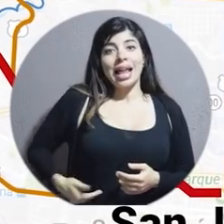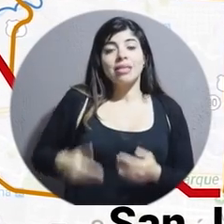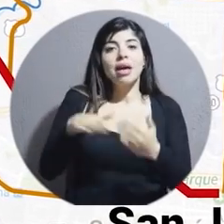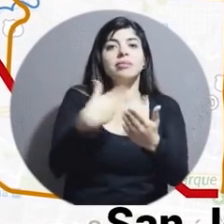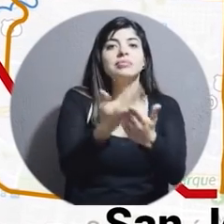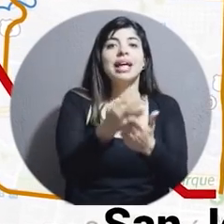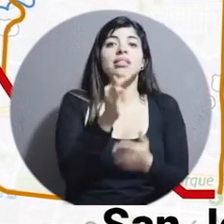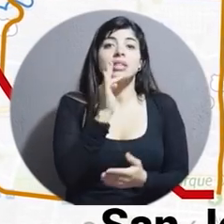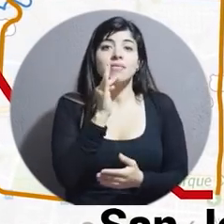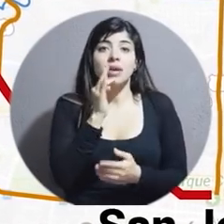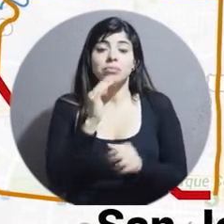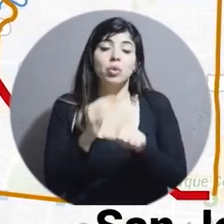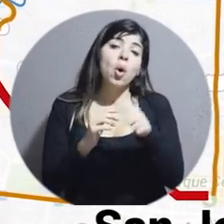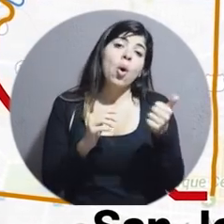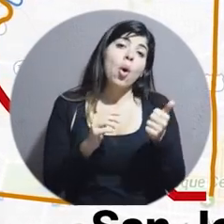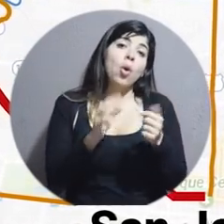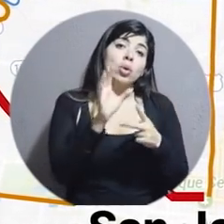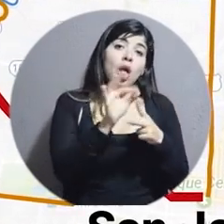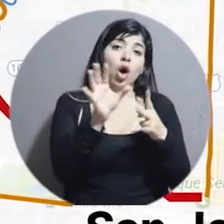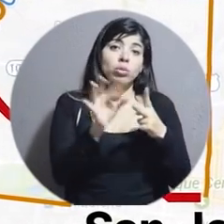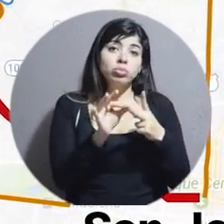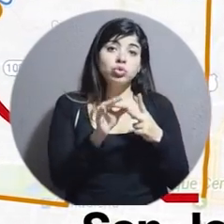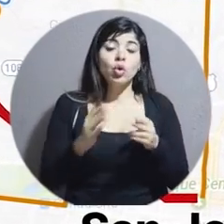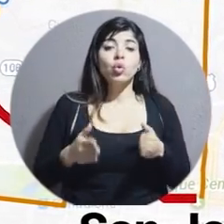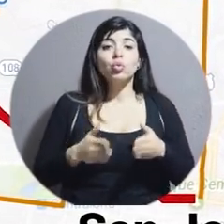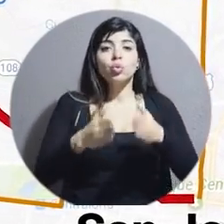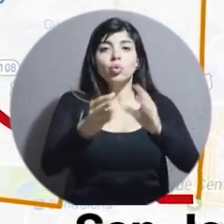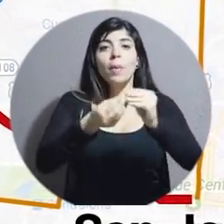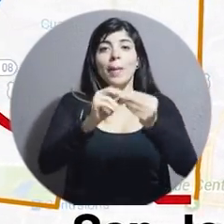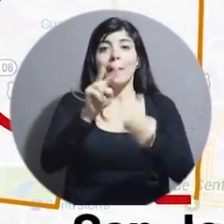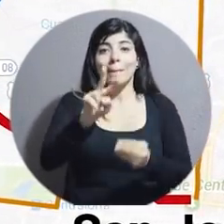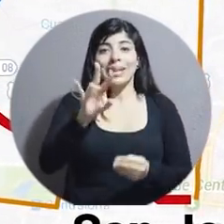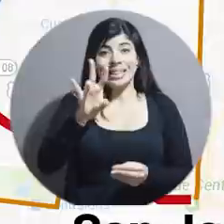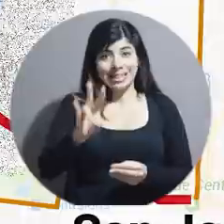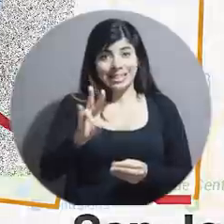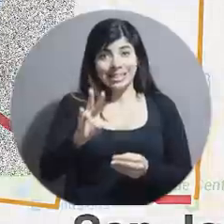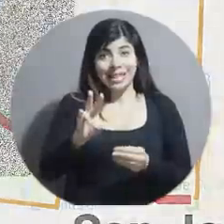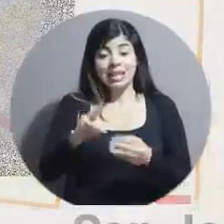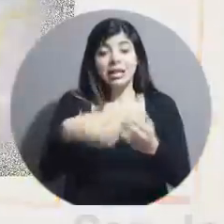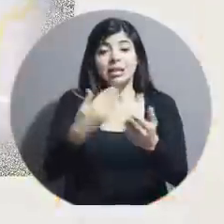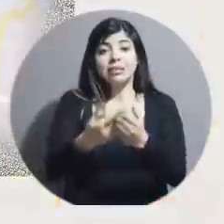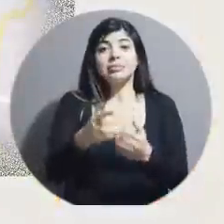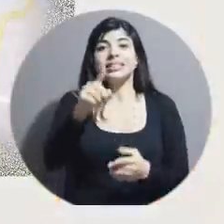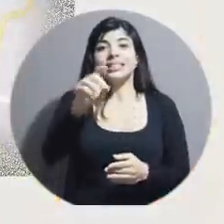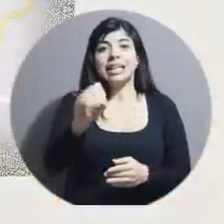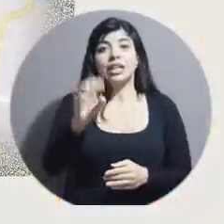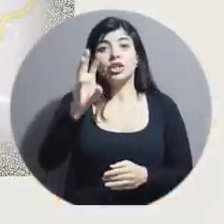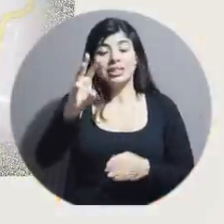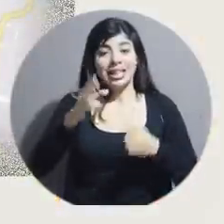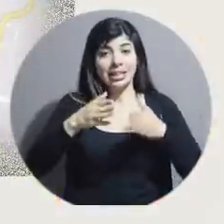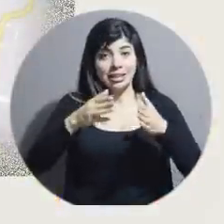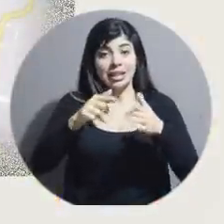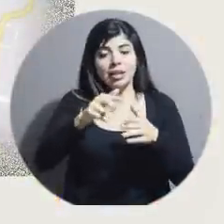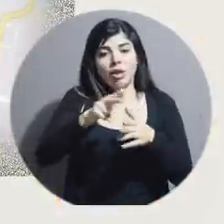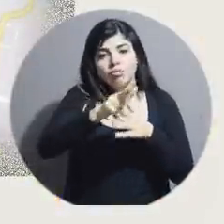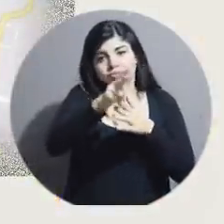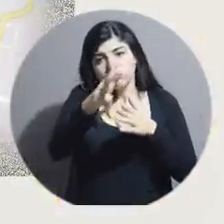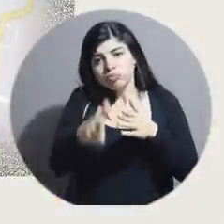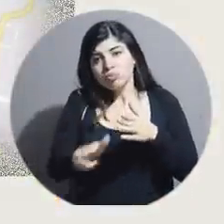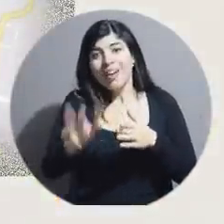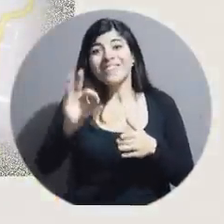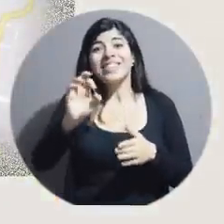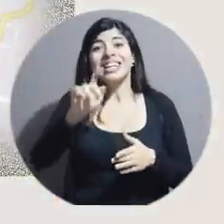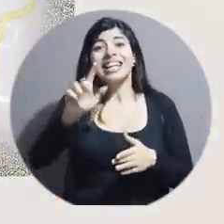salir a Tibás. Como segunda opción, la ruta 27 y finalmente la ruta 106, desviándose por